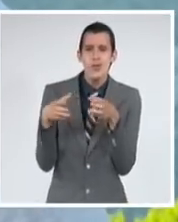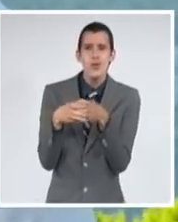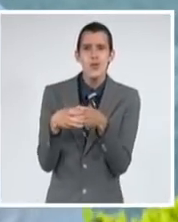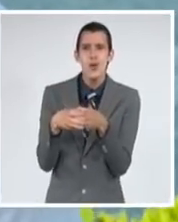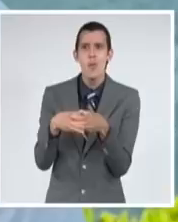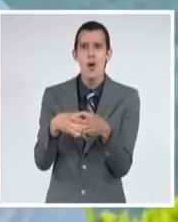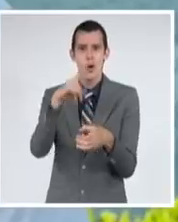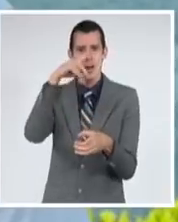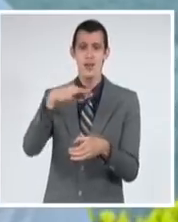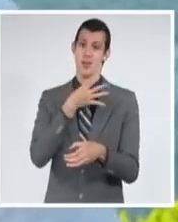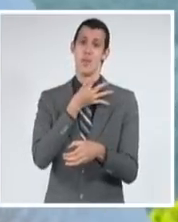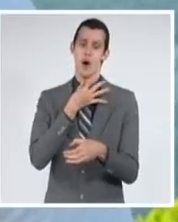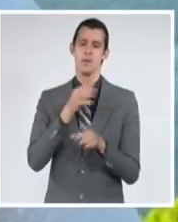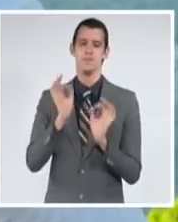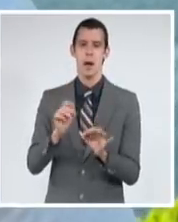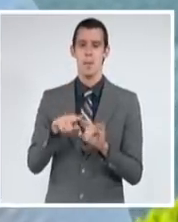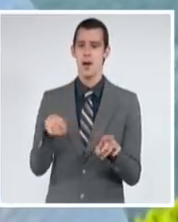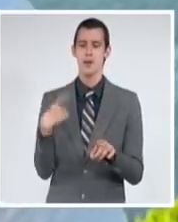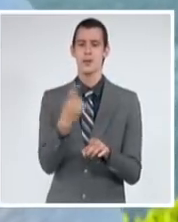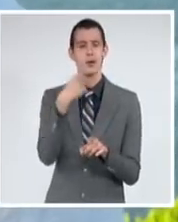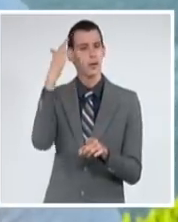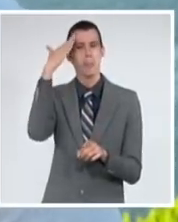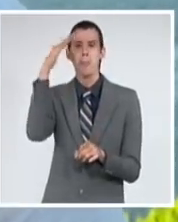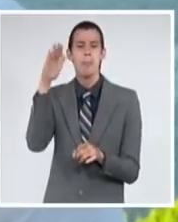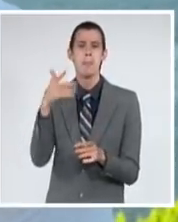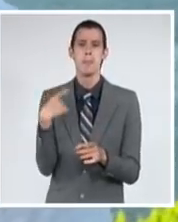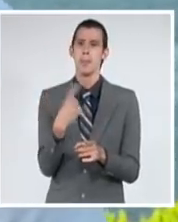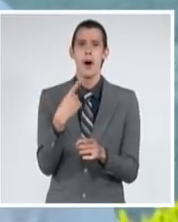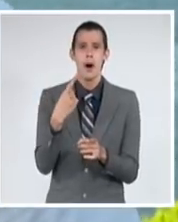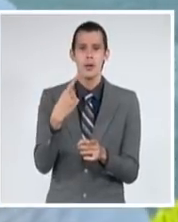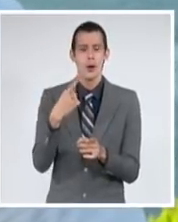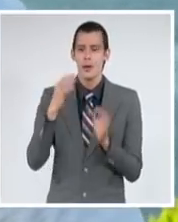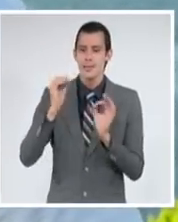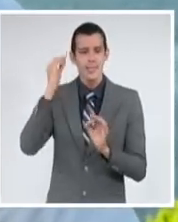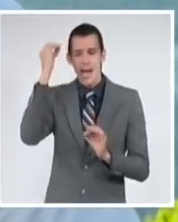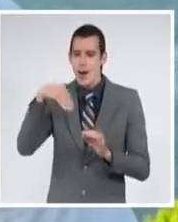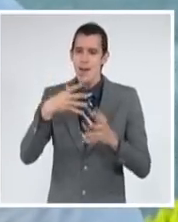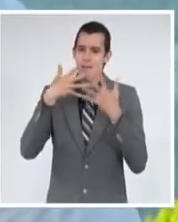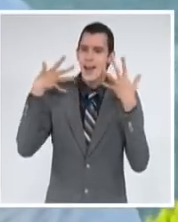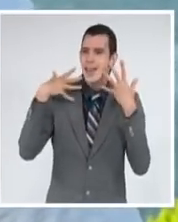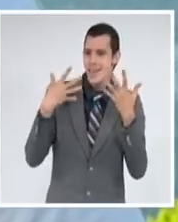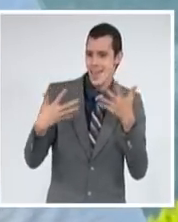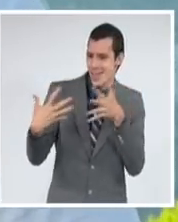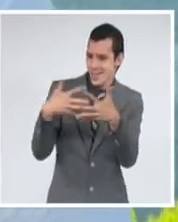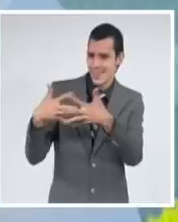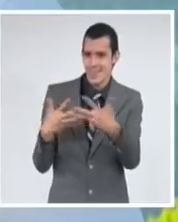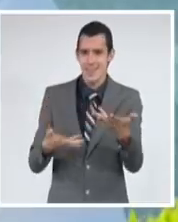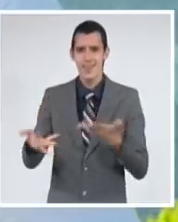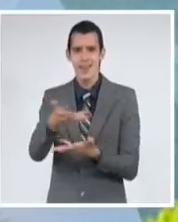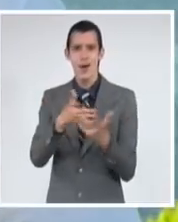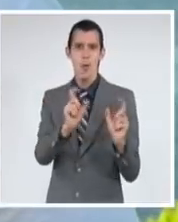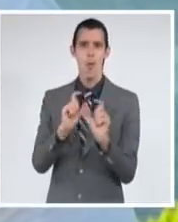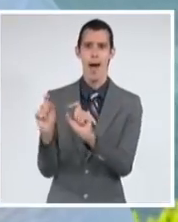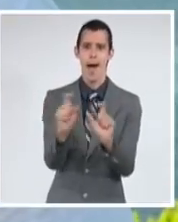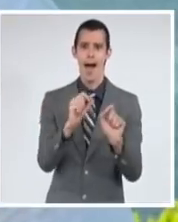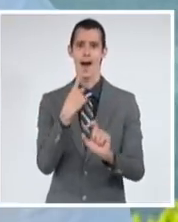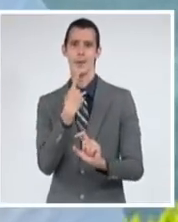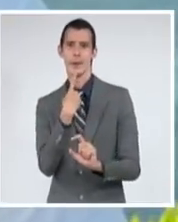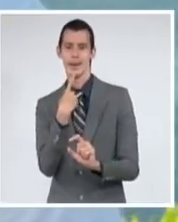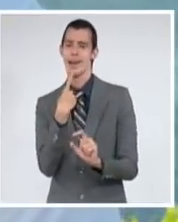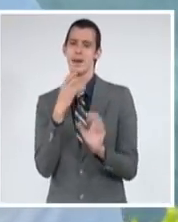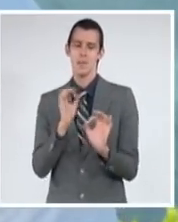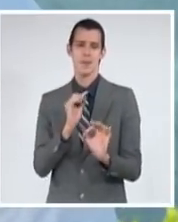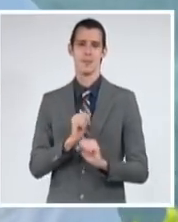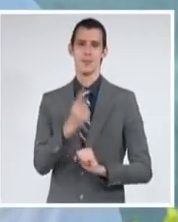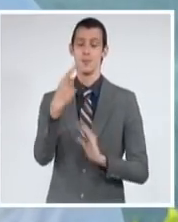felices cantidad. Esa cosa, donde quiera que yo voy en el mundo, yo quiero mostrar eso.